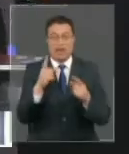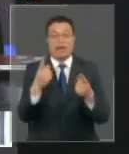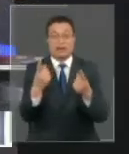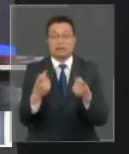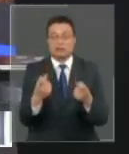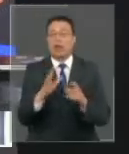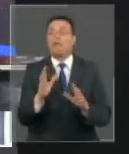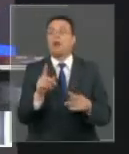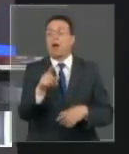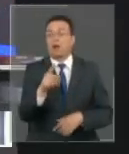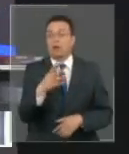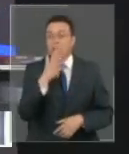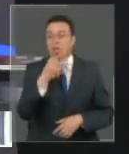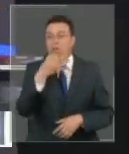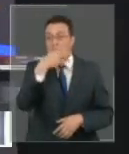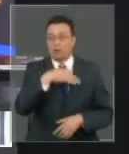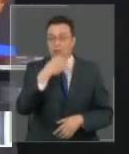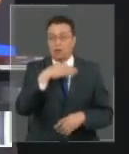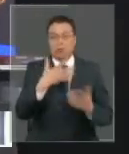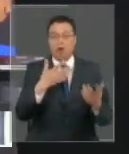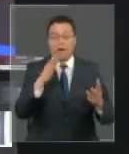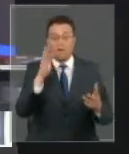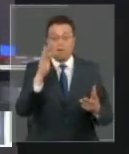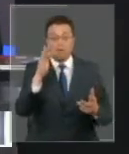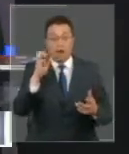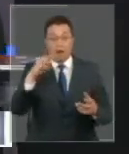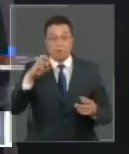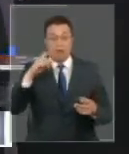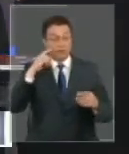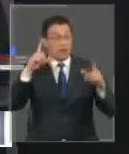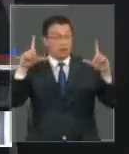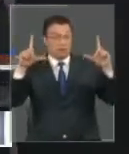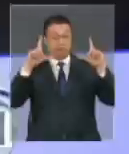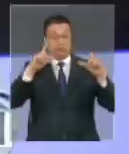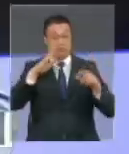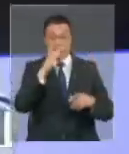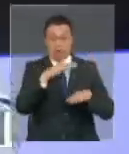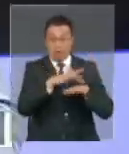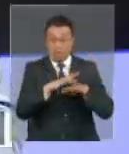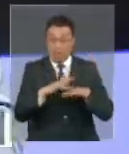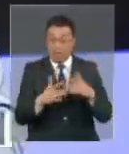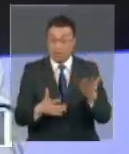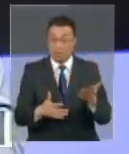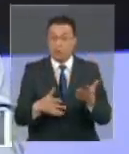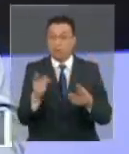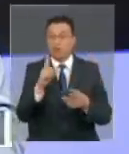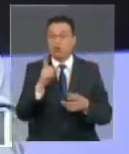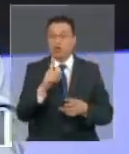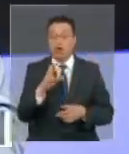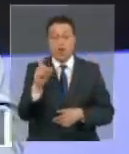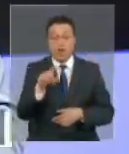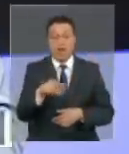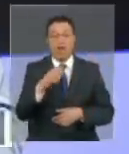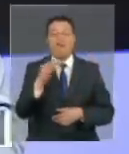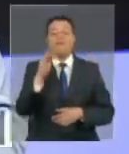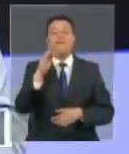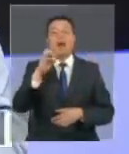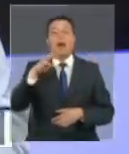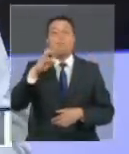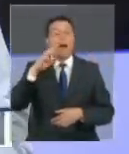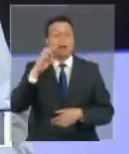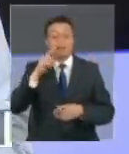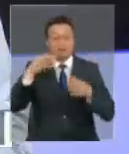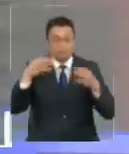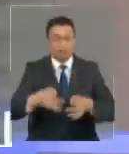Pero si usted dice que no se entregan una aspirina como la farmacia está de utilería... Porque no es una farmacia... Es una farmacia populista,